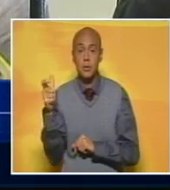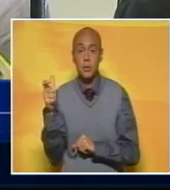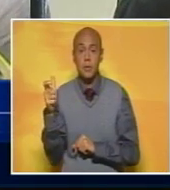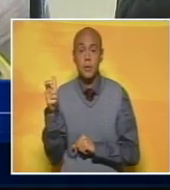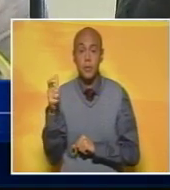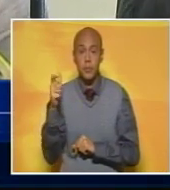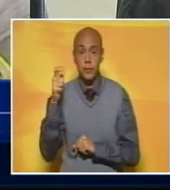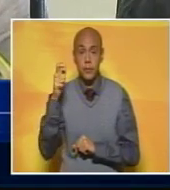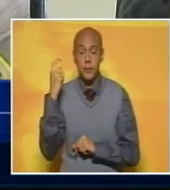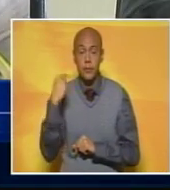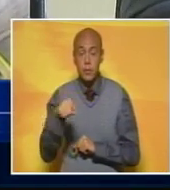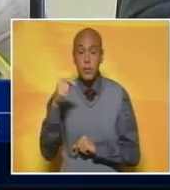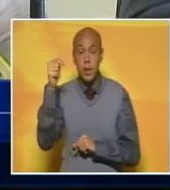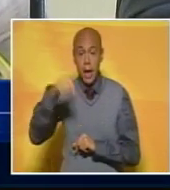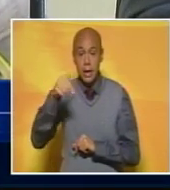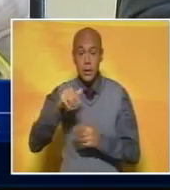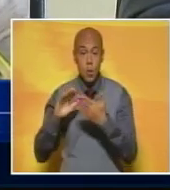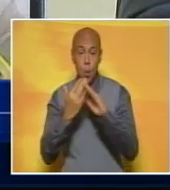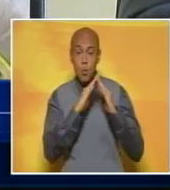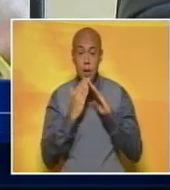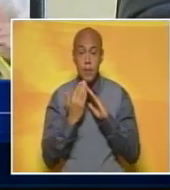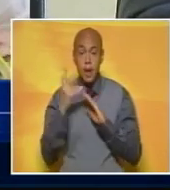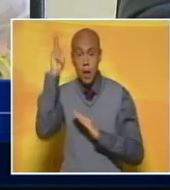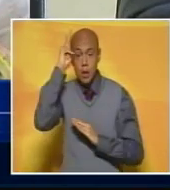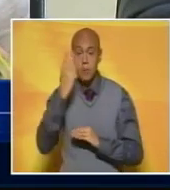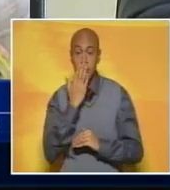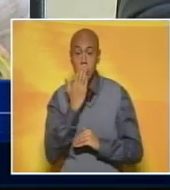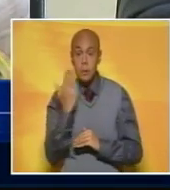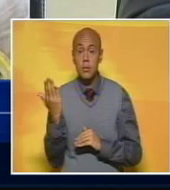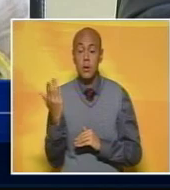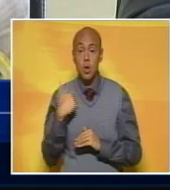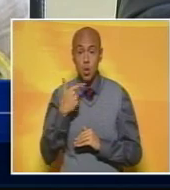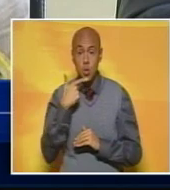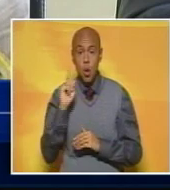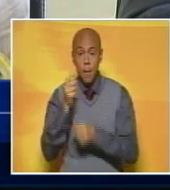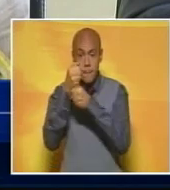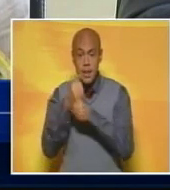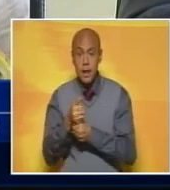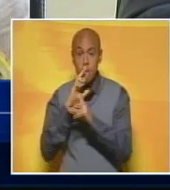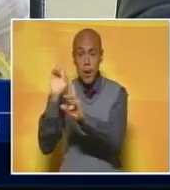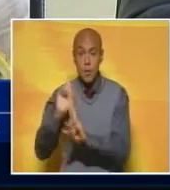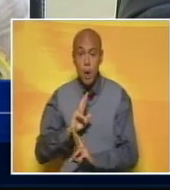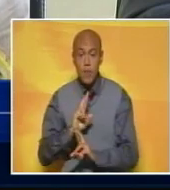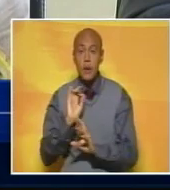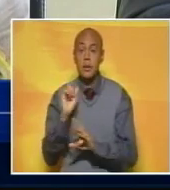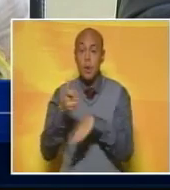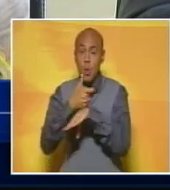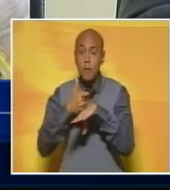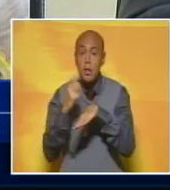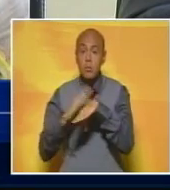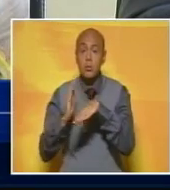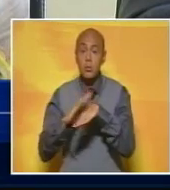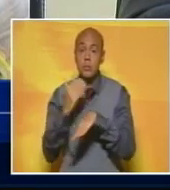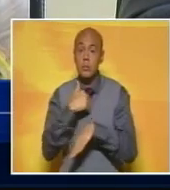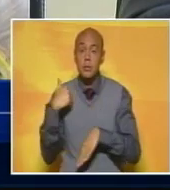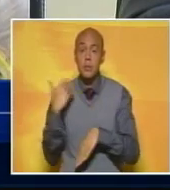a personas en nuestra comunidad. Entonces nosotros estamos esperando una respuesta del gobierno que hasta el momento hacen ya